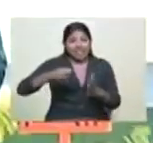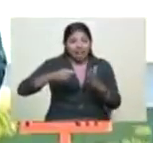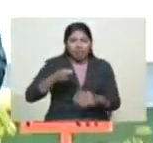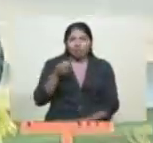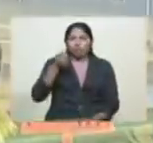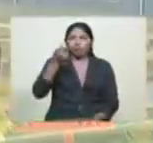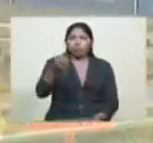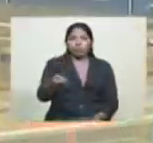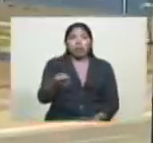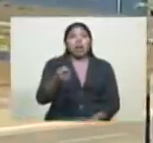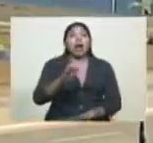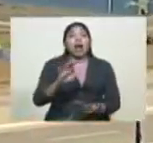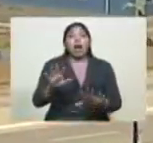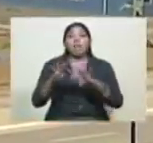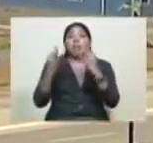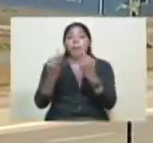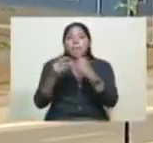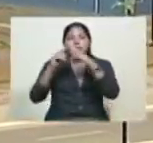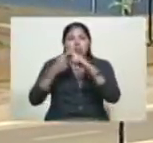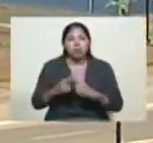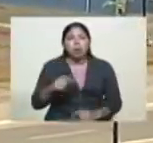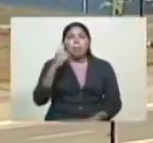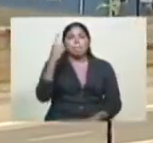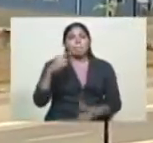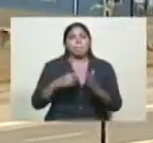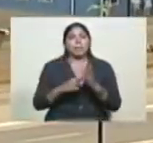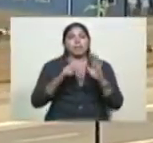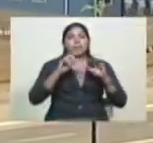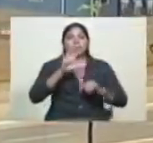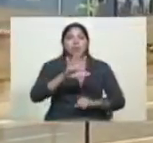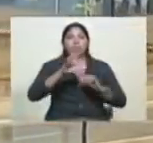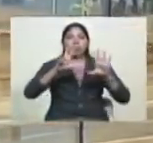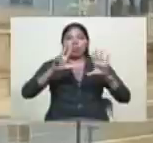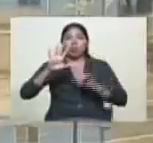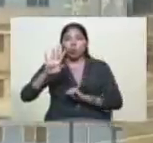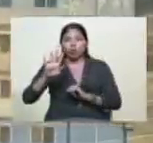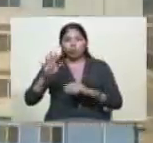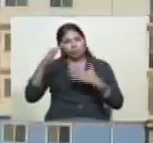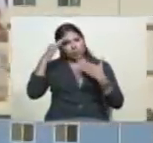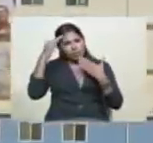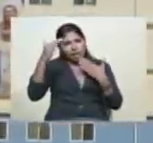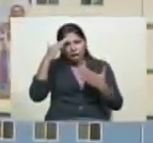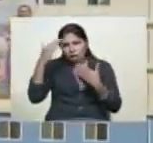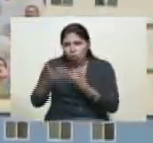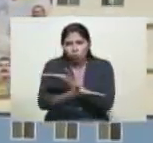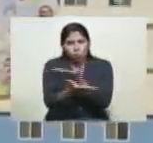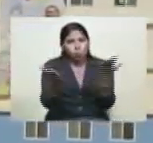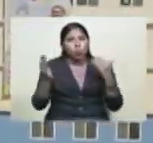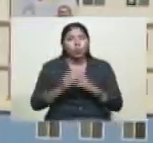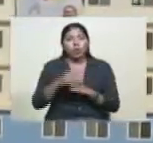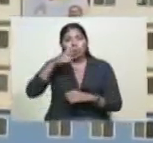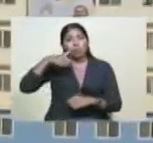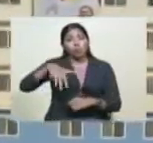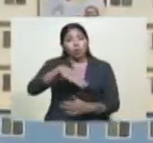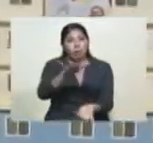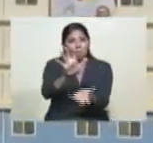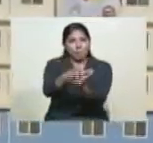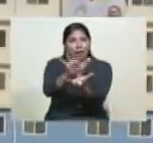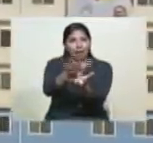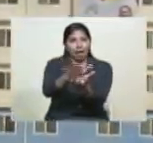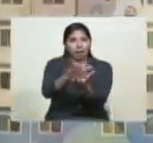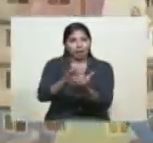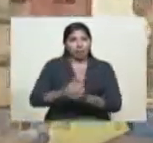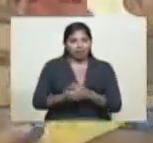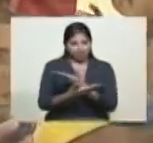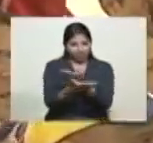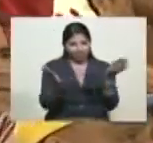1.584 familias. Saludo a todo el pueblo de Nueva Esparta. A todo el pueblo de Margarita. Saludo al pueblo